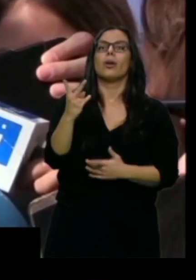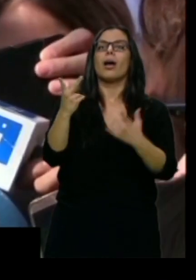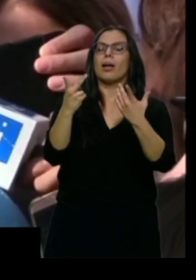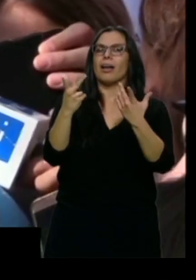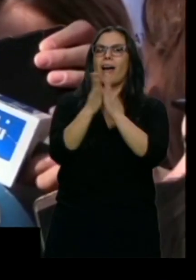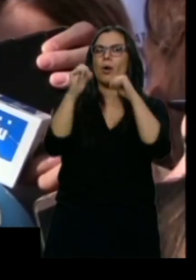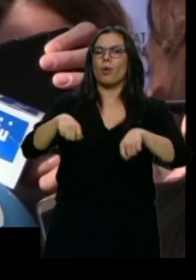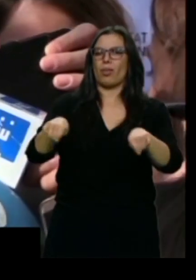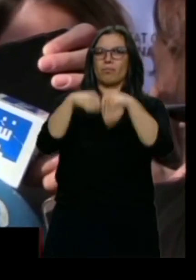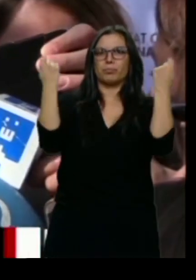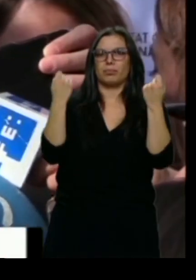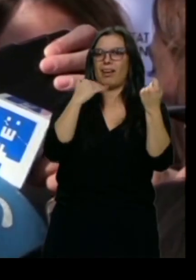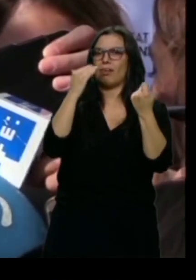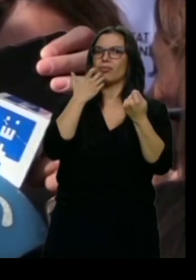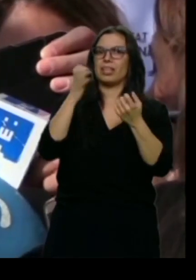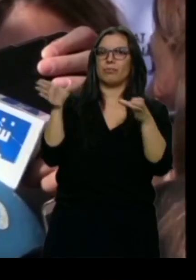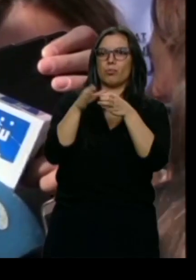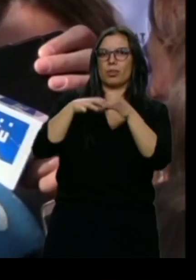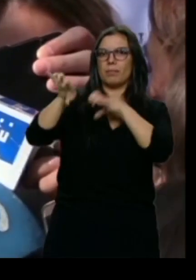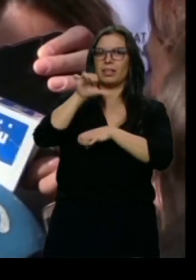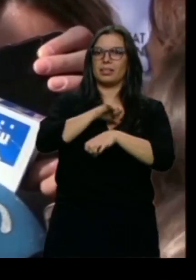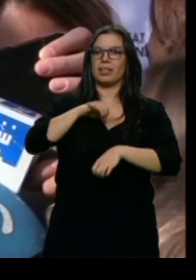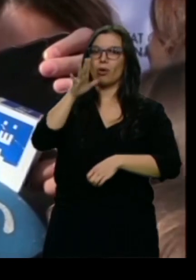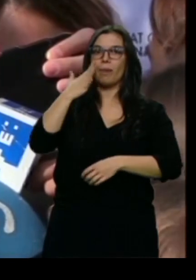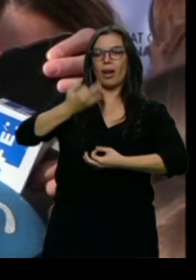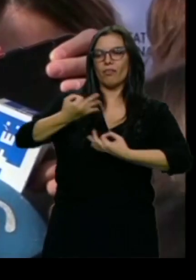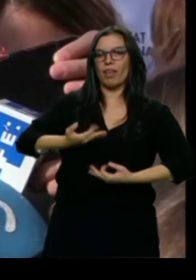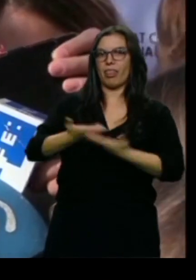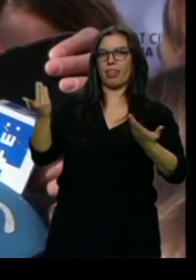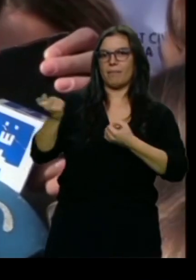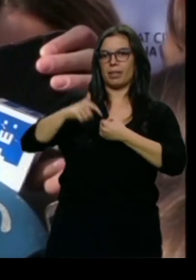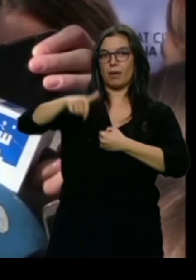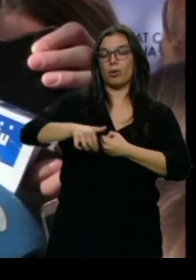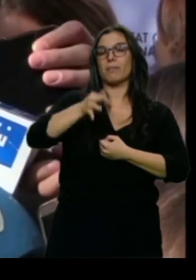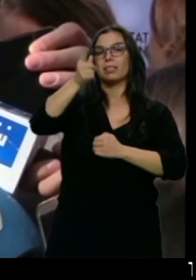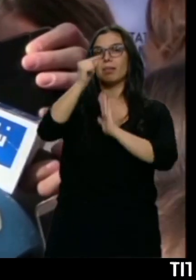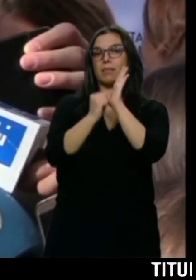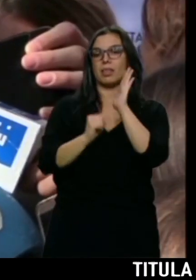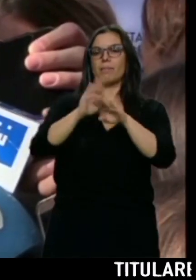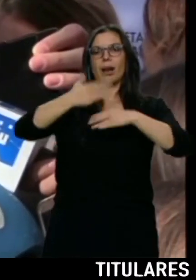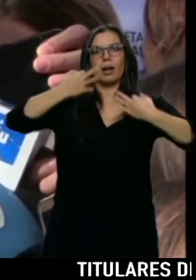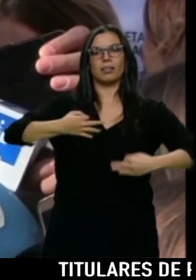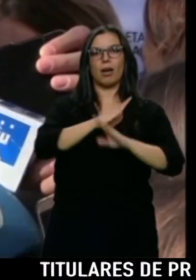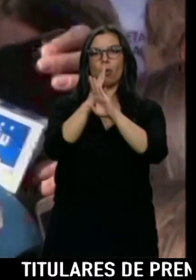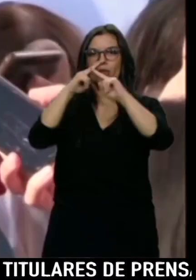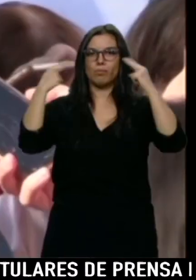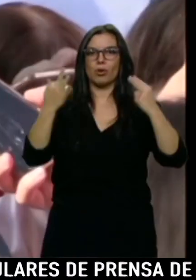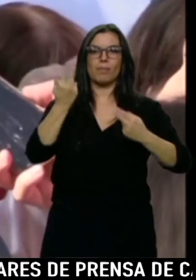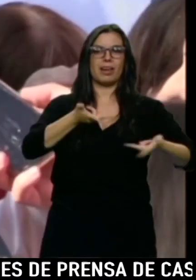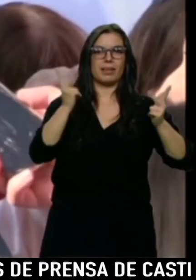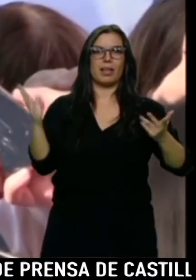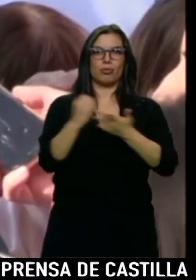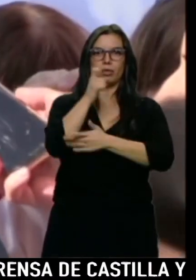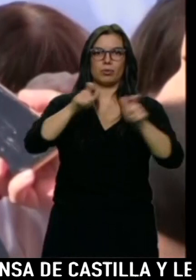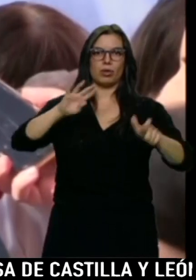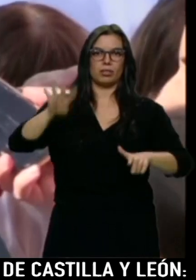día de hoy y sobre todo que ponga todas las medidas para garantizar el orden público y las libertades de todos los catalanes. Ciudadanos